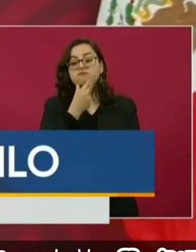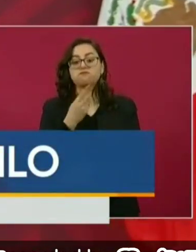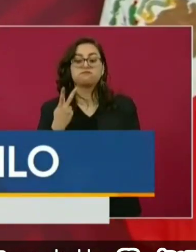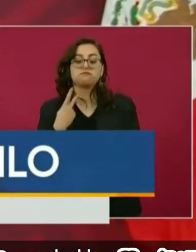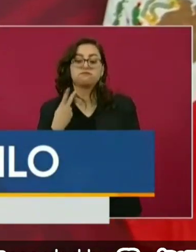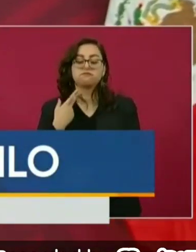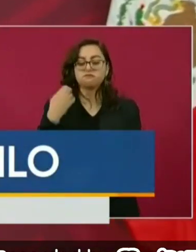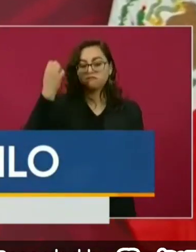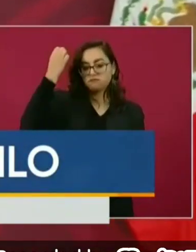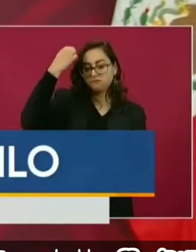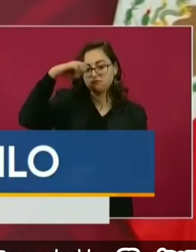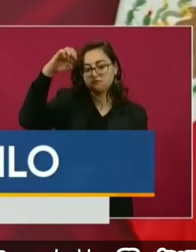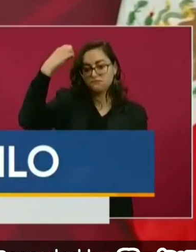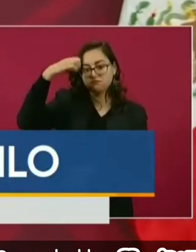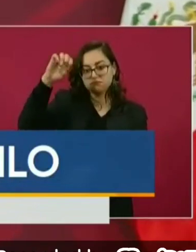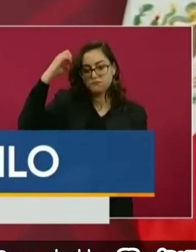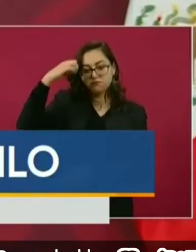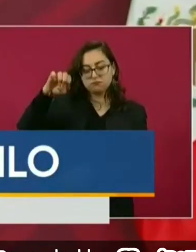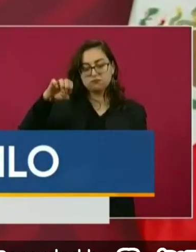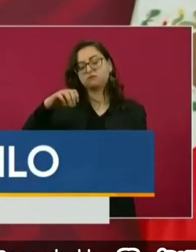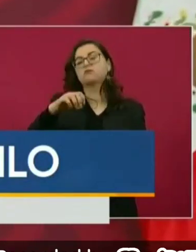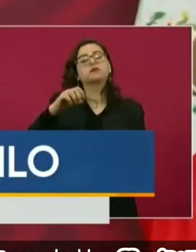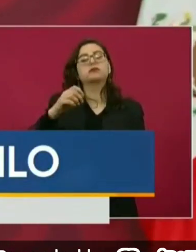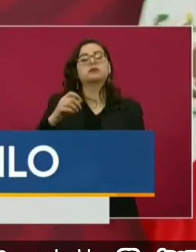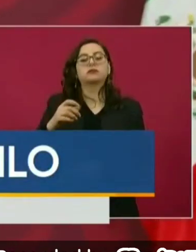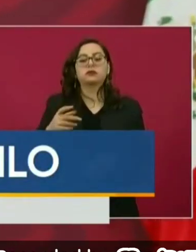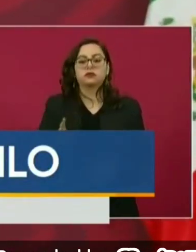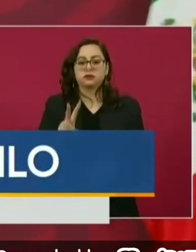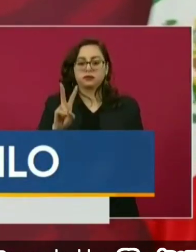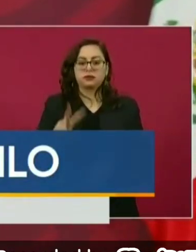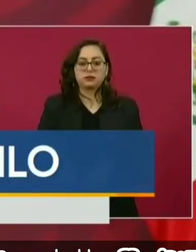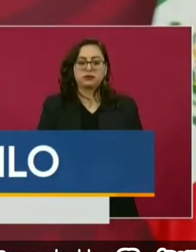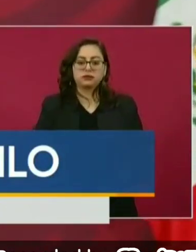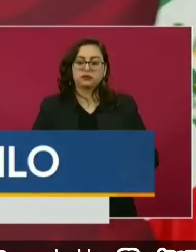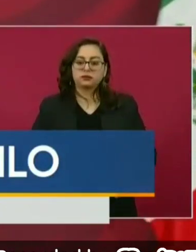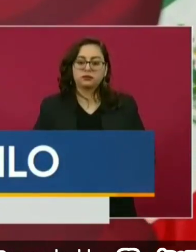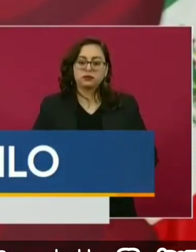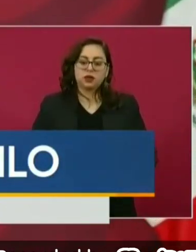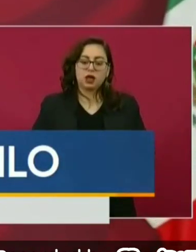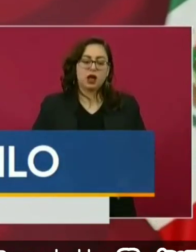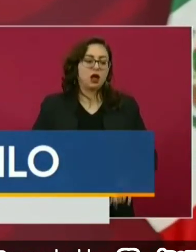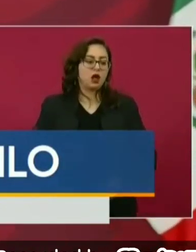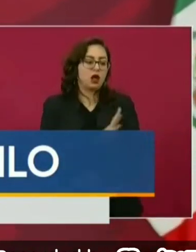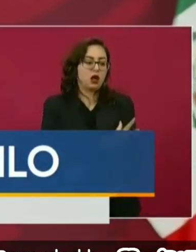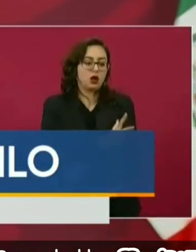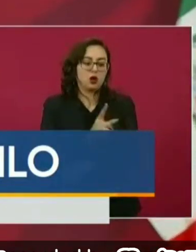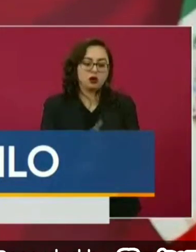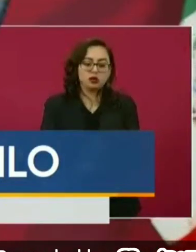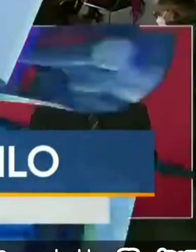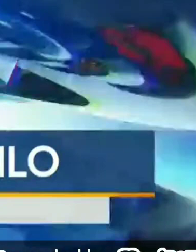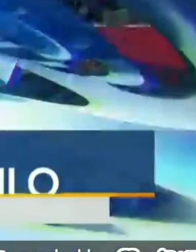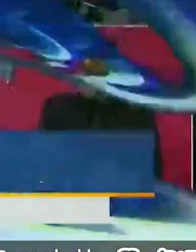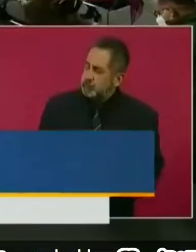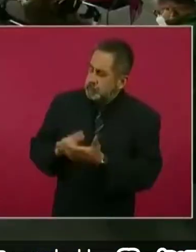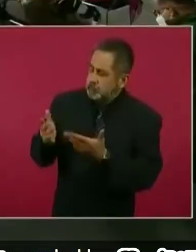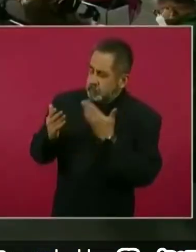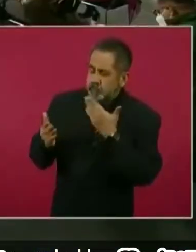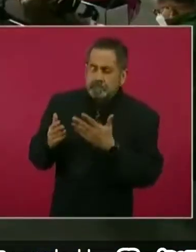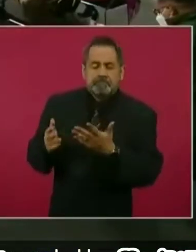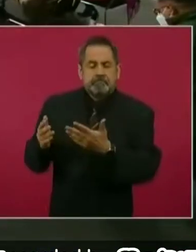estable. Operan que pueda integrarse a sus labores la próxima semana. Vamos a escuchar.